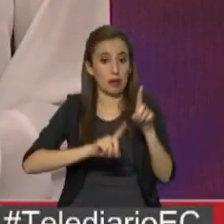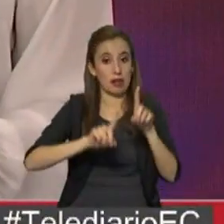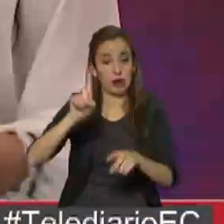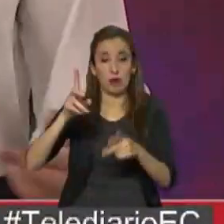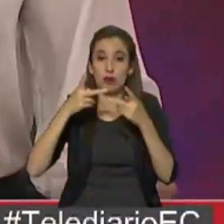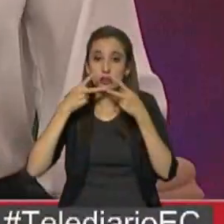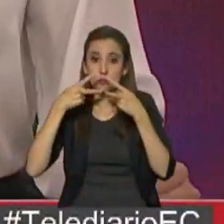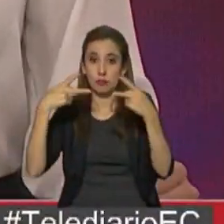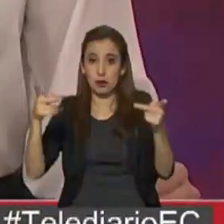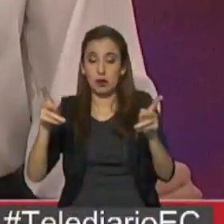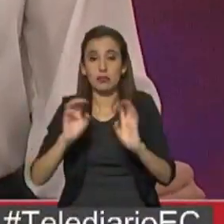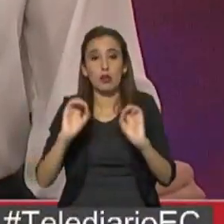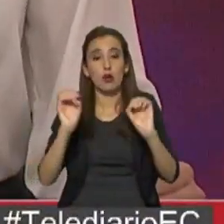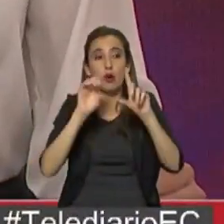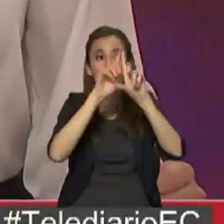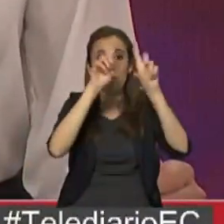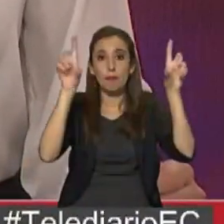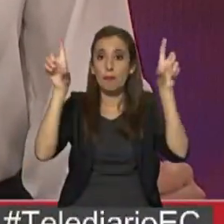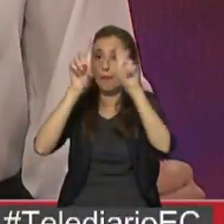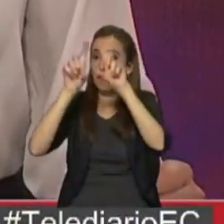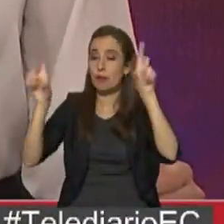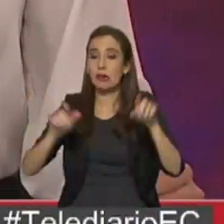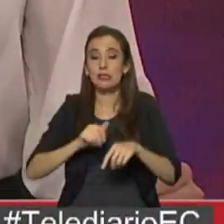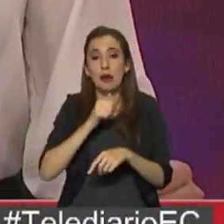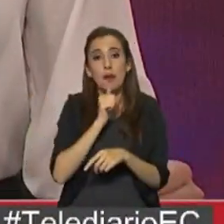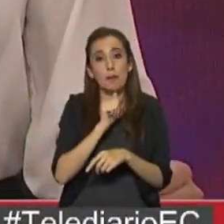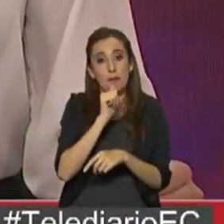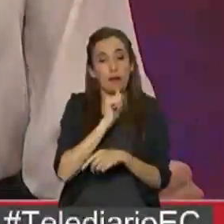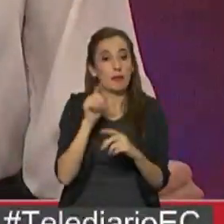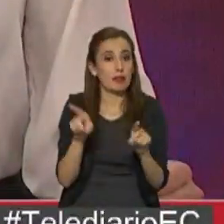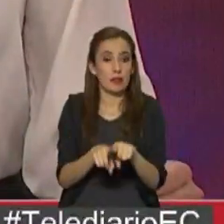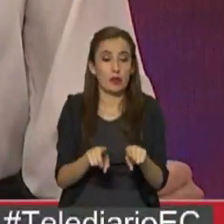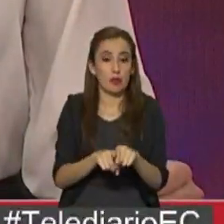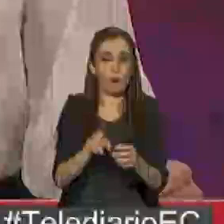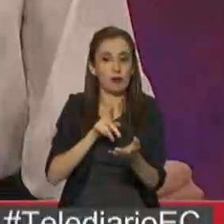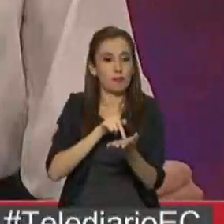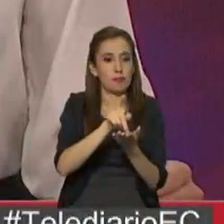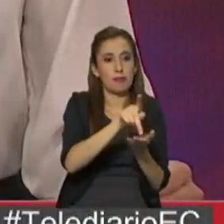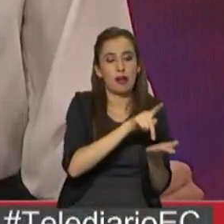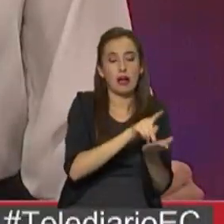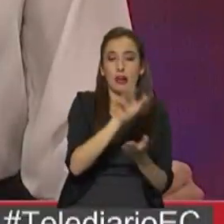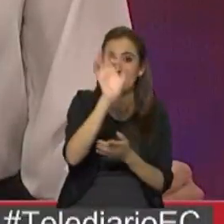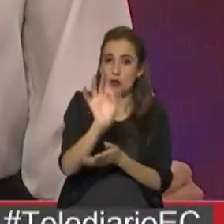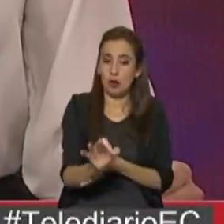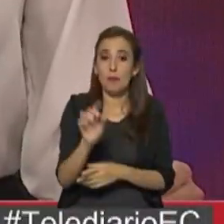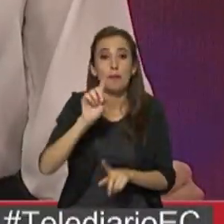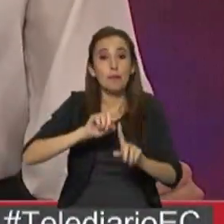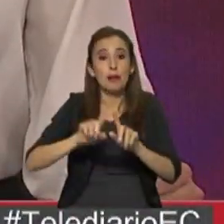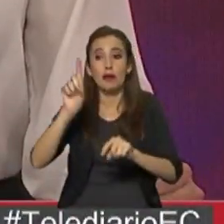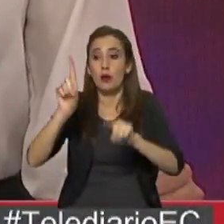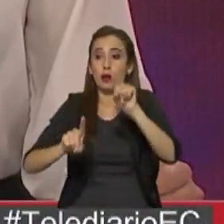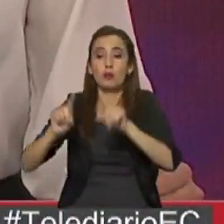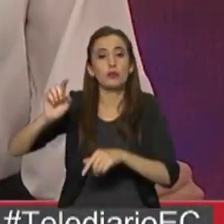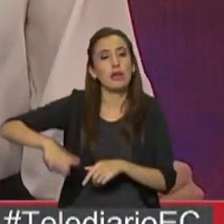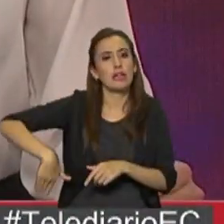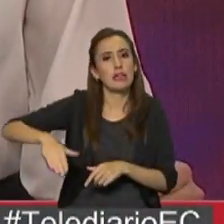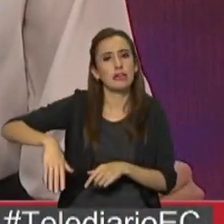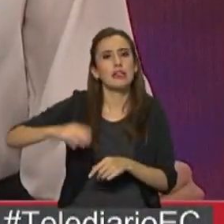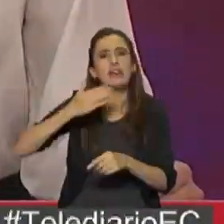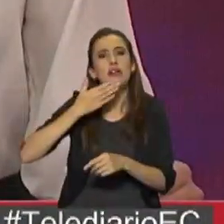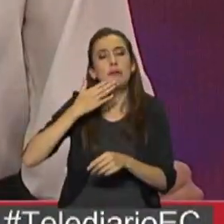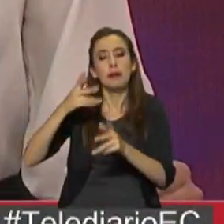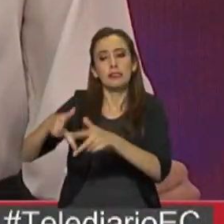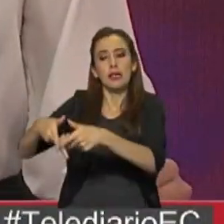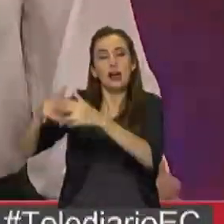nivel privado las empresas también están tomando contingencias para poder cumplir puntualmente con las remuneraciones qué pasa con esos créditos que se